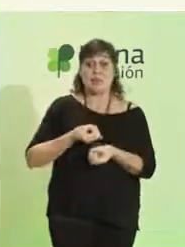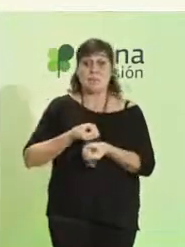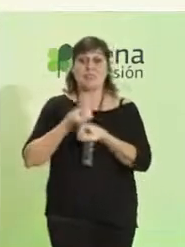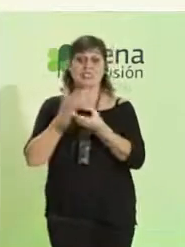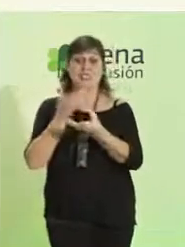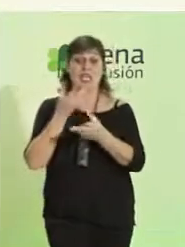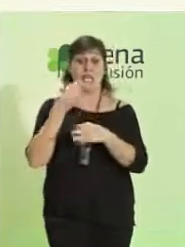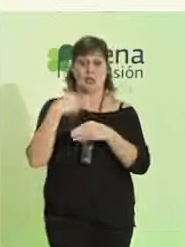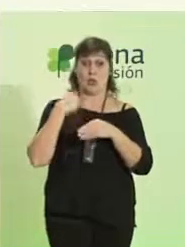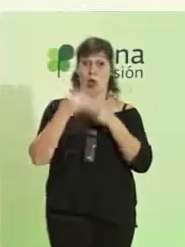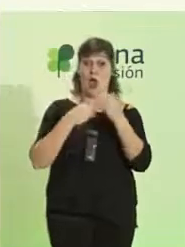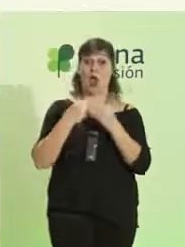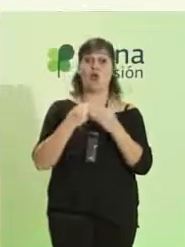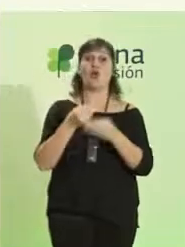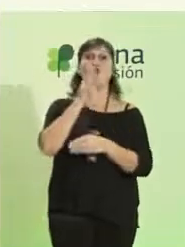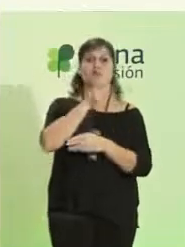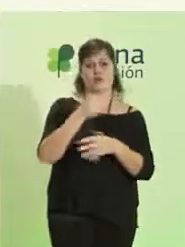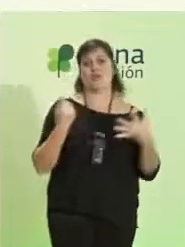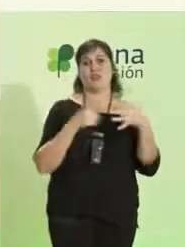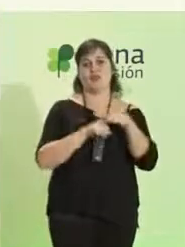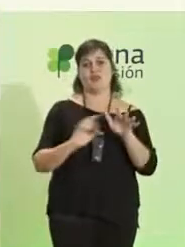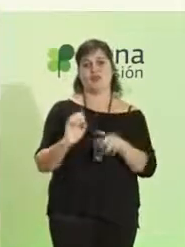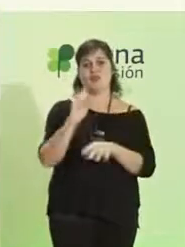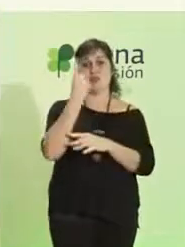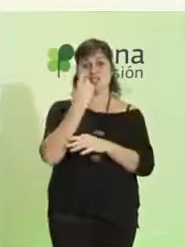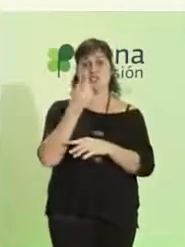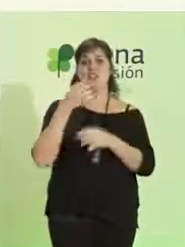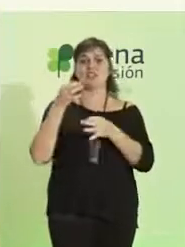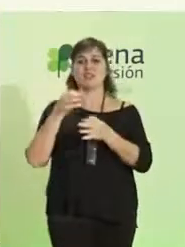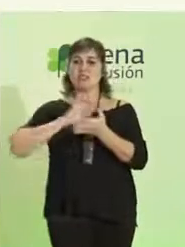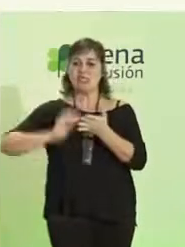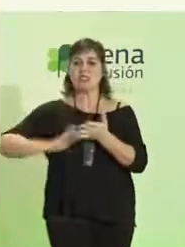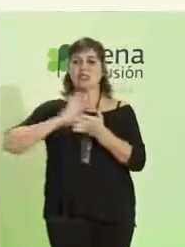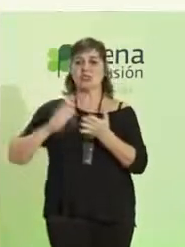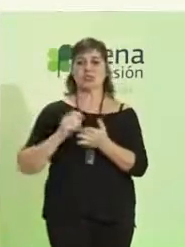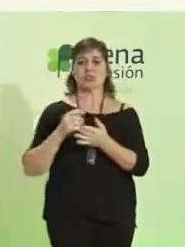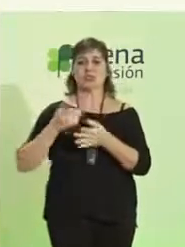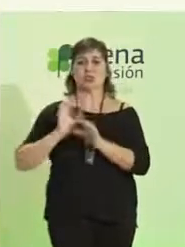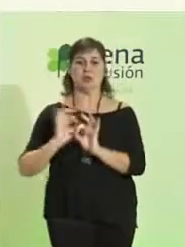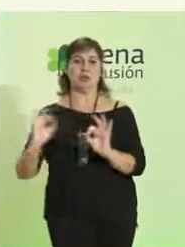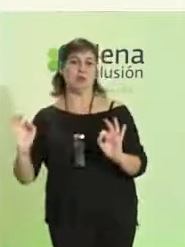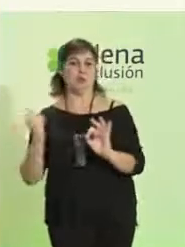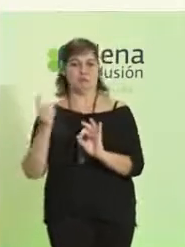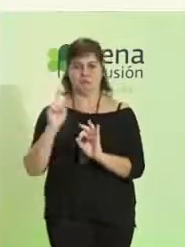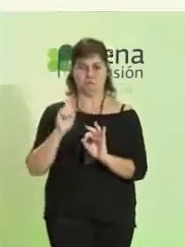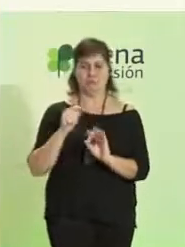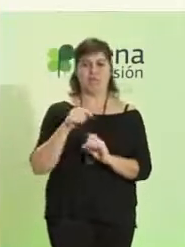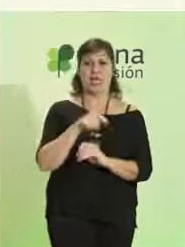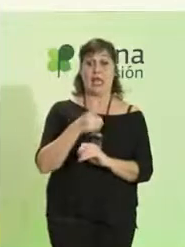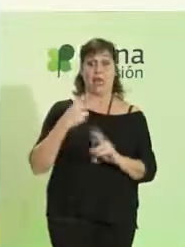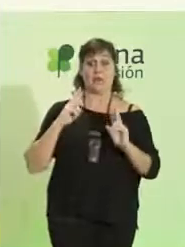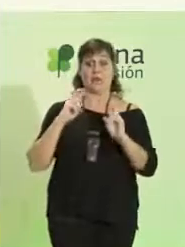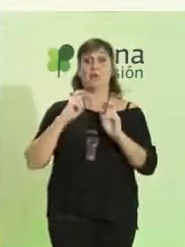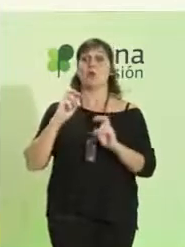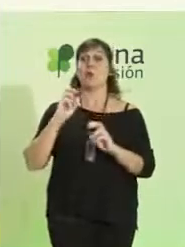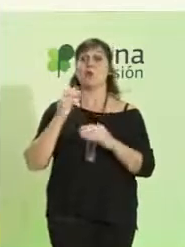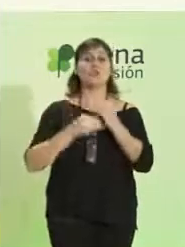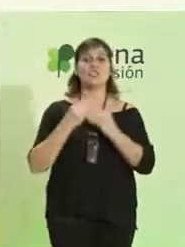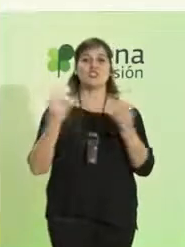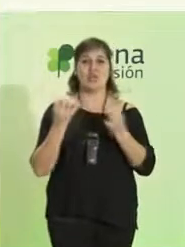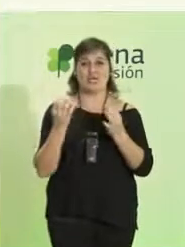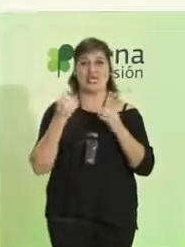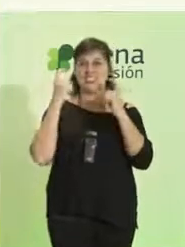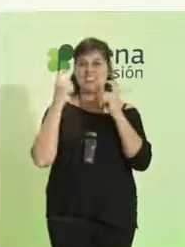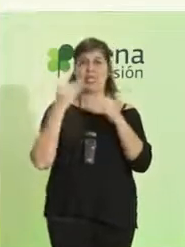mismo sea más inclusivo y no siempre se radique lo textual. Y solo por avisaros, lo que hemos hecho al principio ha sido, bueno,